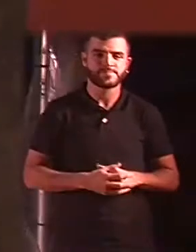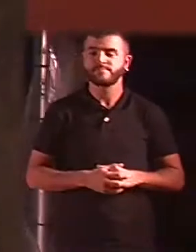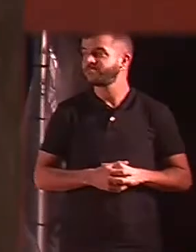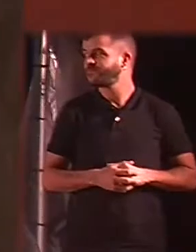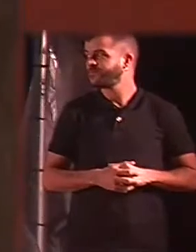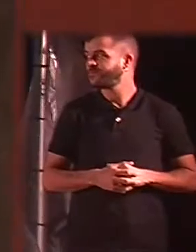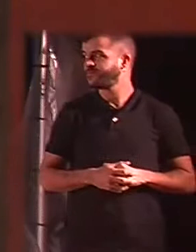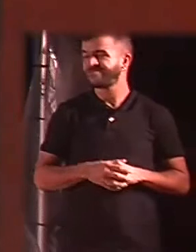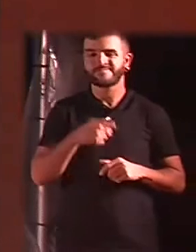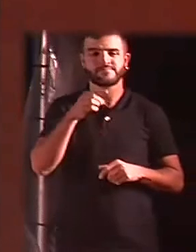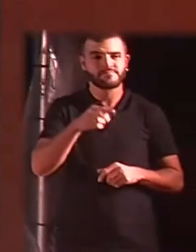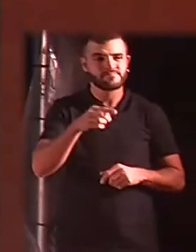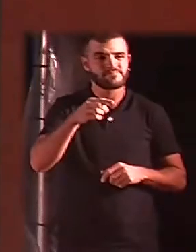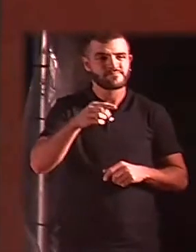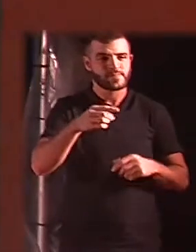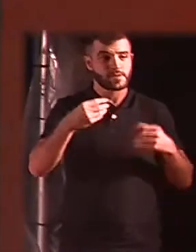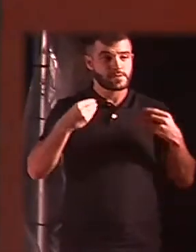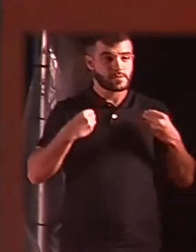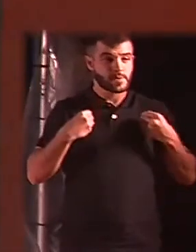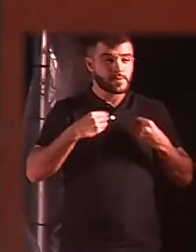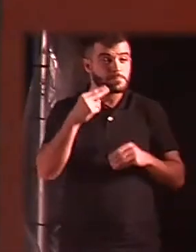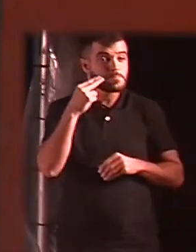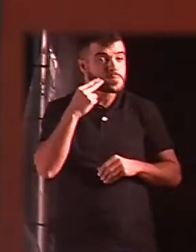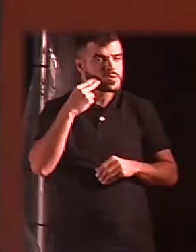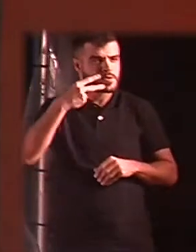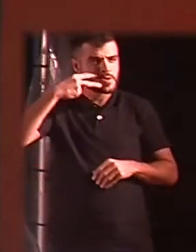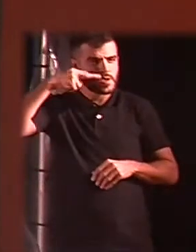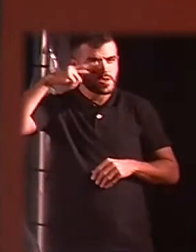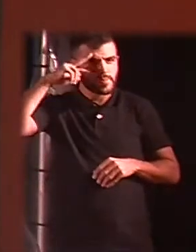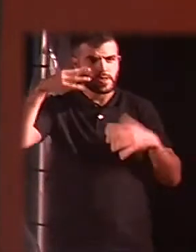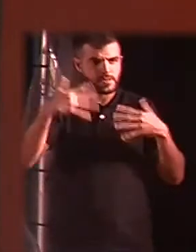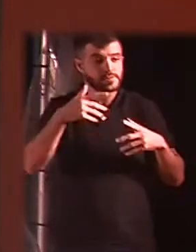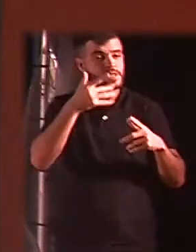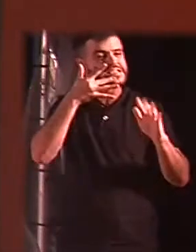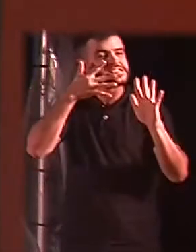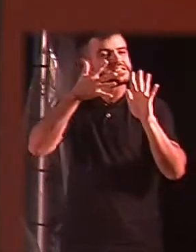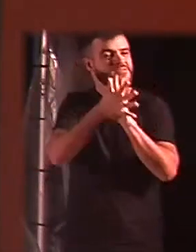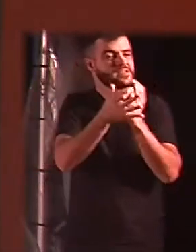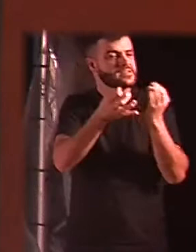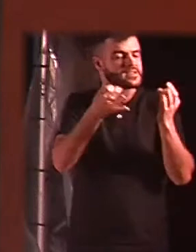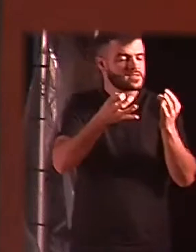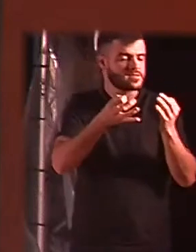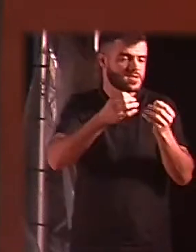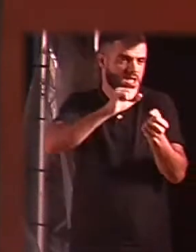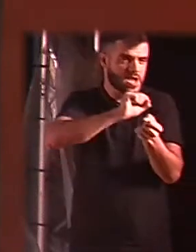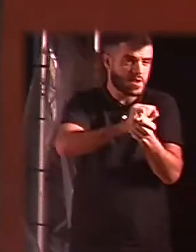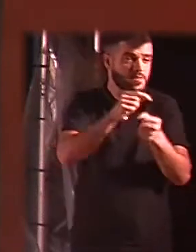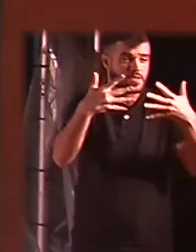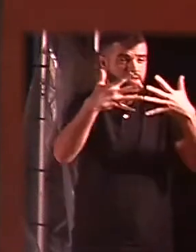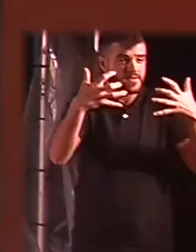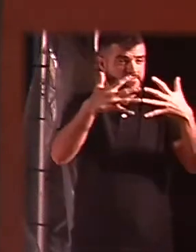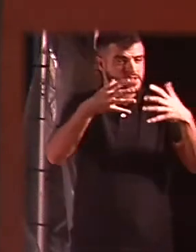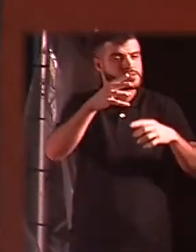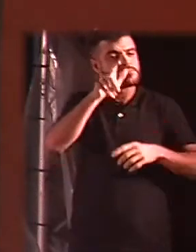Es toda una experiencia vivir con miedo. Eso es lo que significa ser esclavo. Esta frase bien podía haberla dicho nuestra